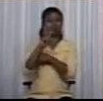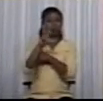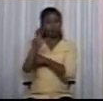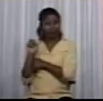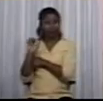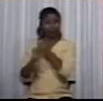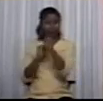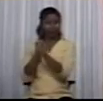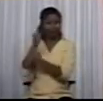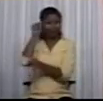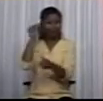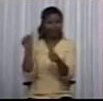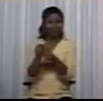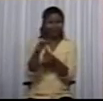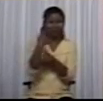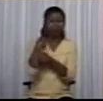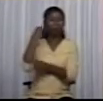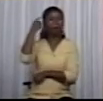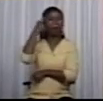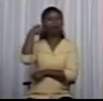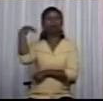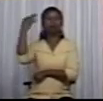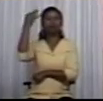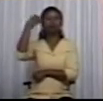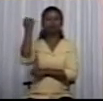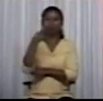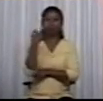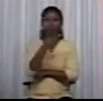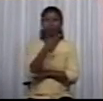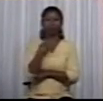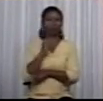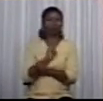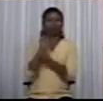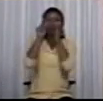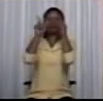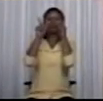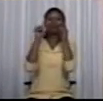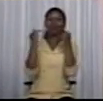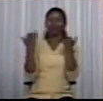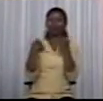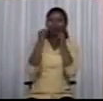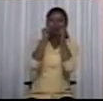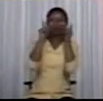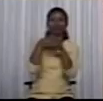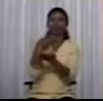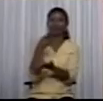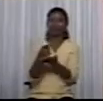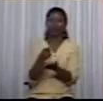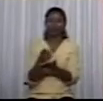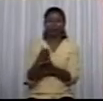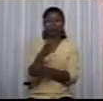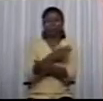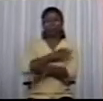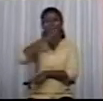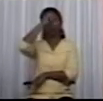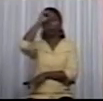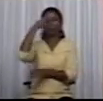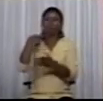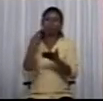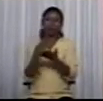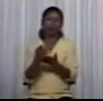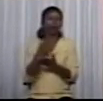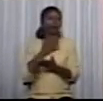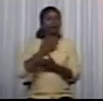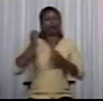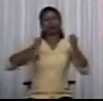por estas calles? No, pues no, hermano. Esto viene siendo como una sorpresa para mí. Pero claro, por la necesidad que tuve con mi